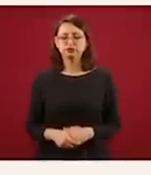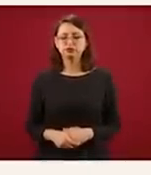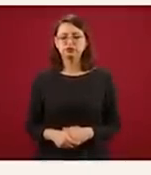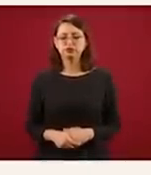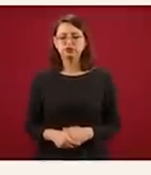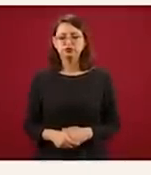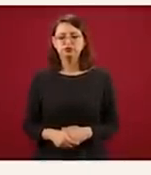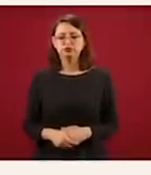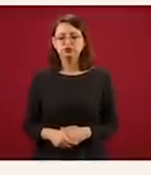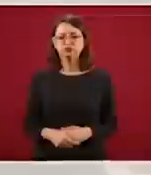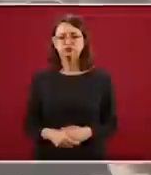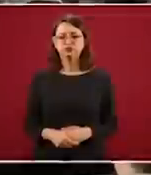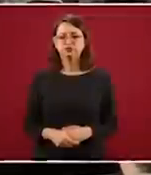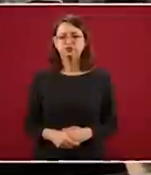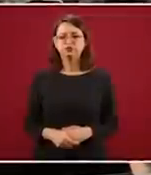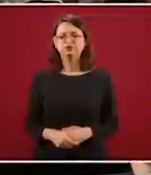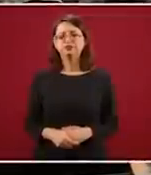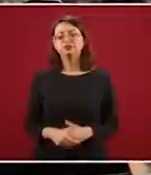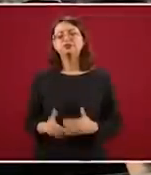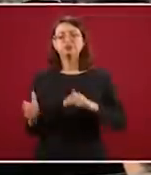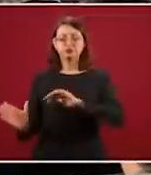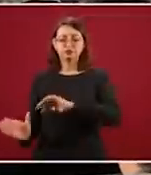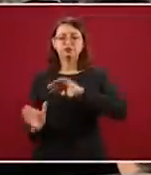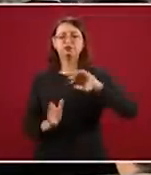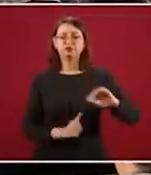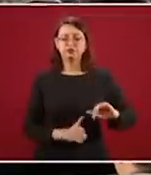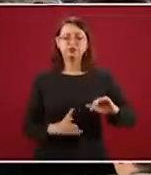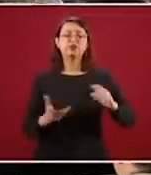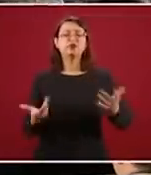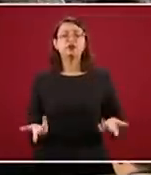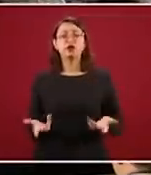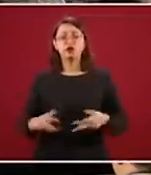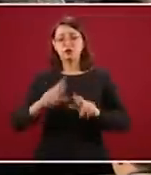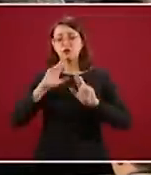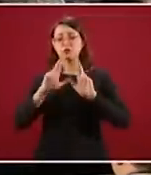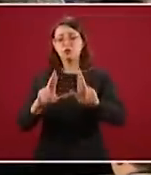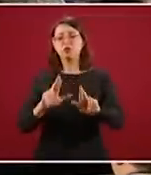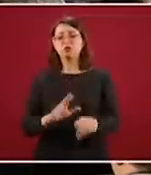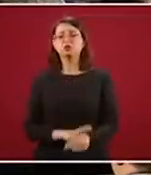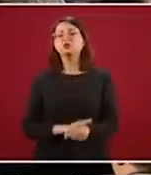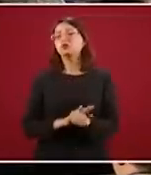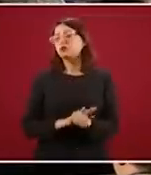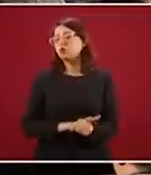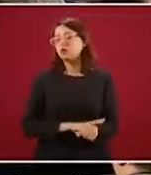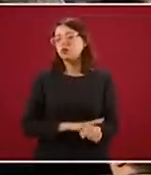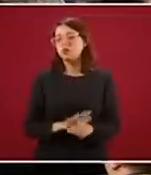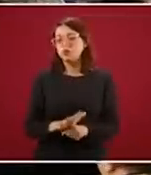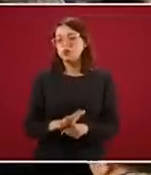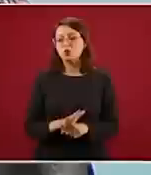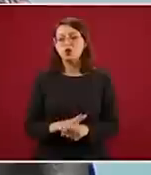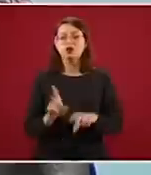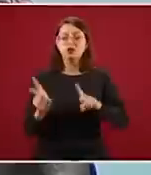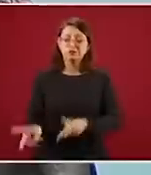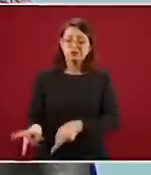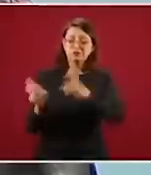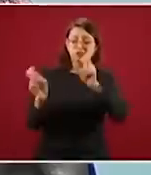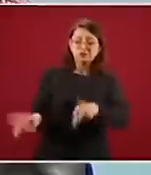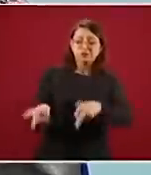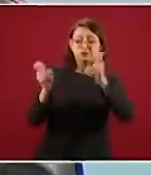Ya dentro de lo que son los resultados, bueno, pues se logró la reducción en un